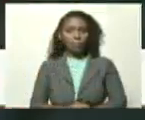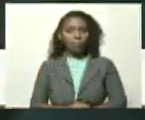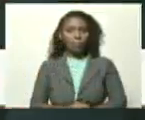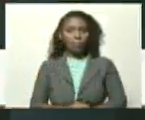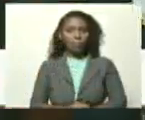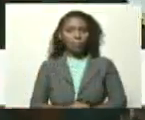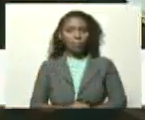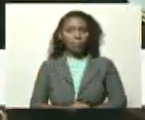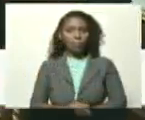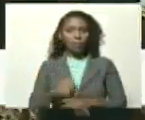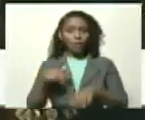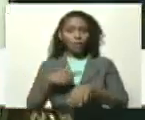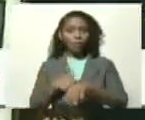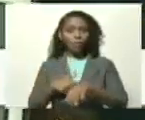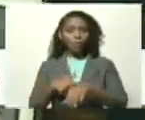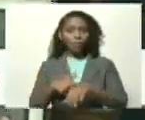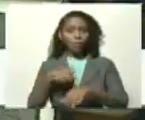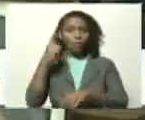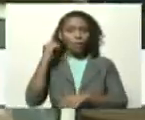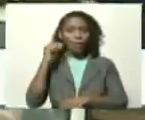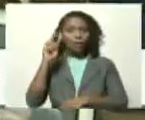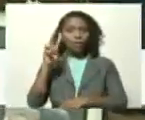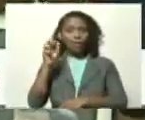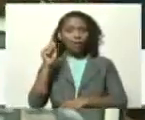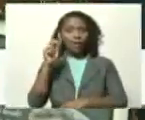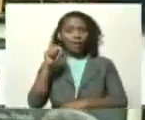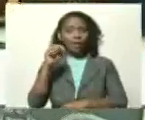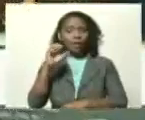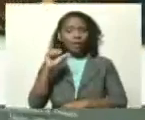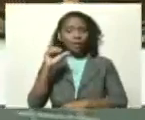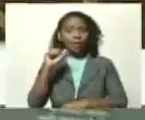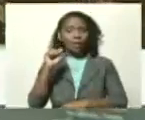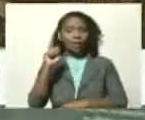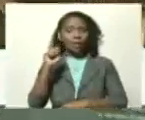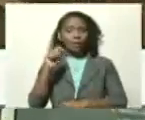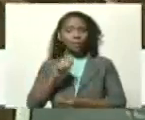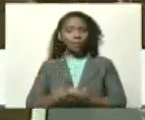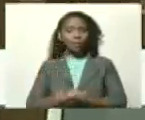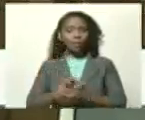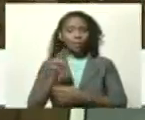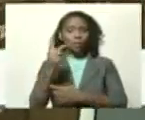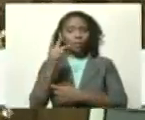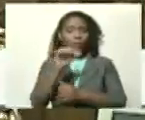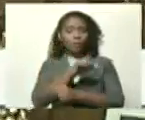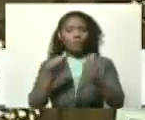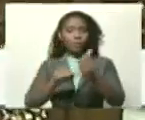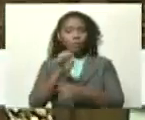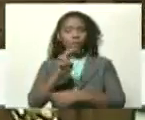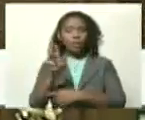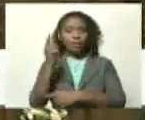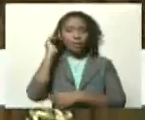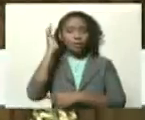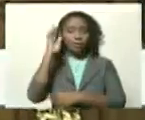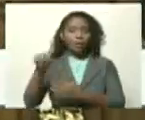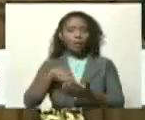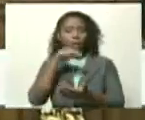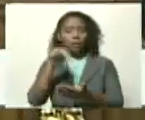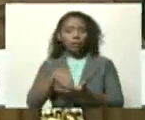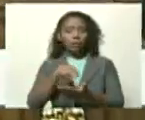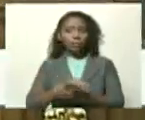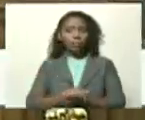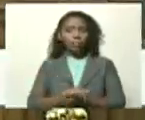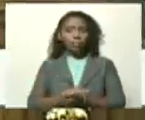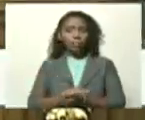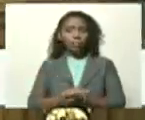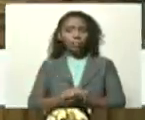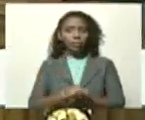En este momento, Vanessa Montero, recientemente electa como segunda vicepresidenta del Parlamento venezolano,